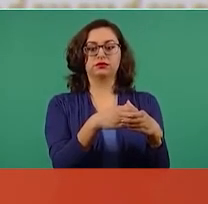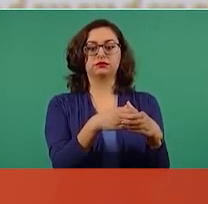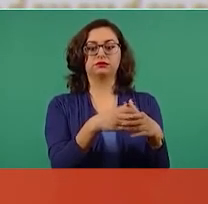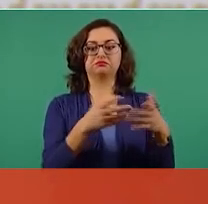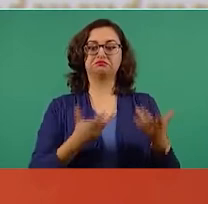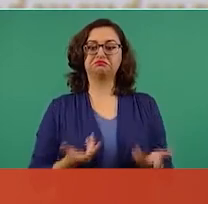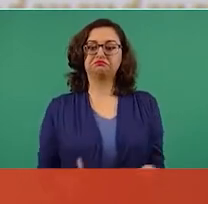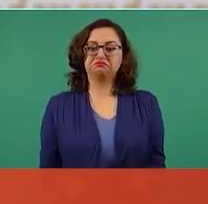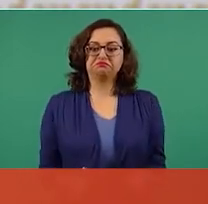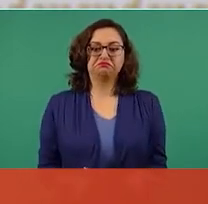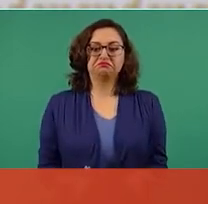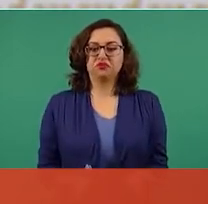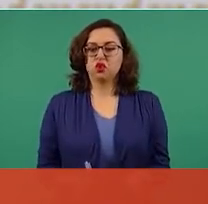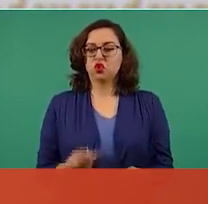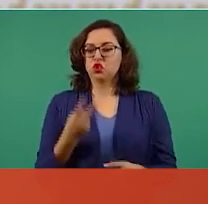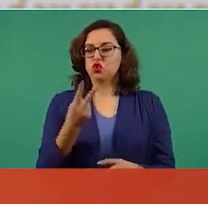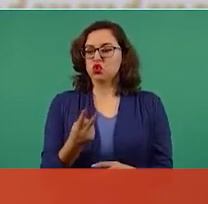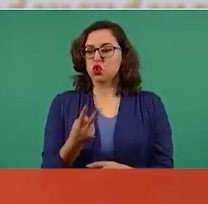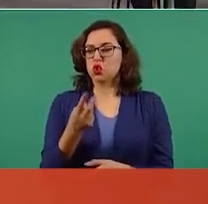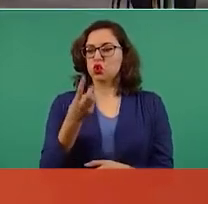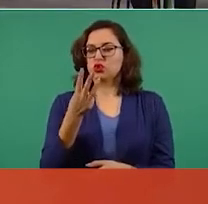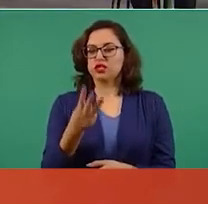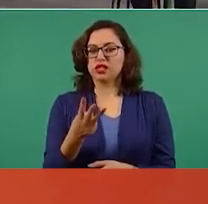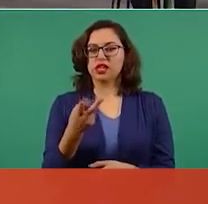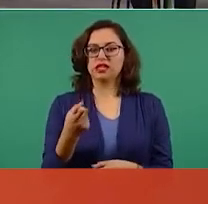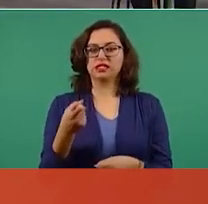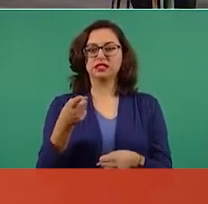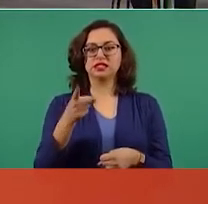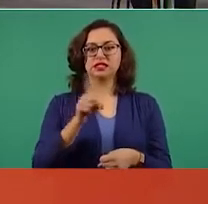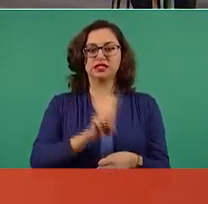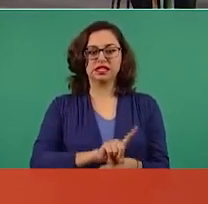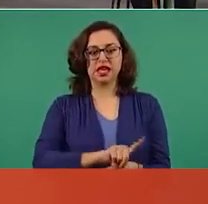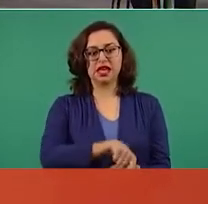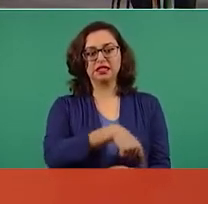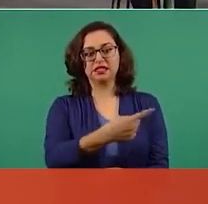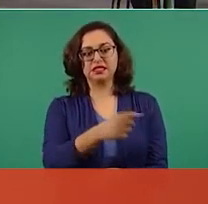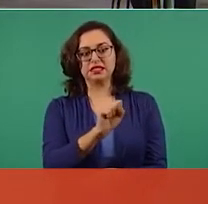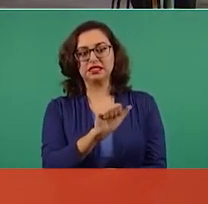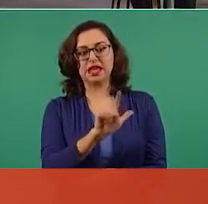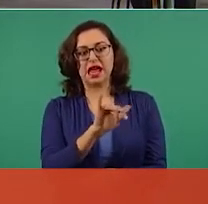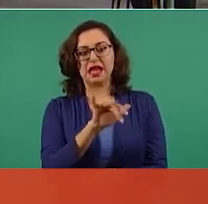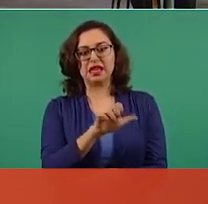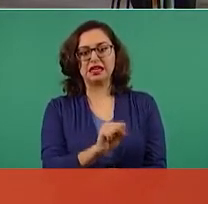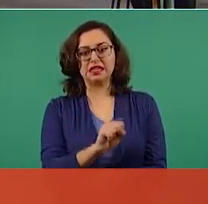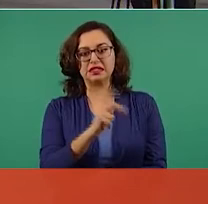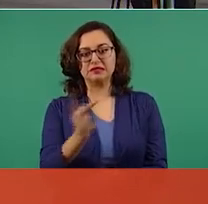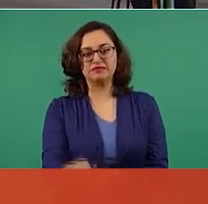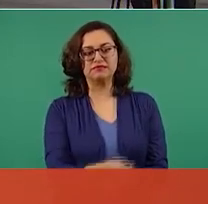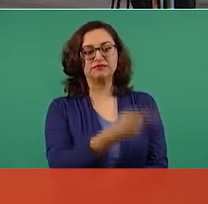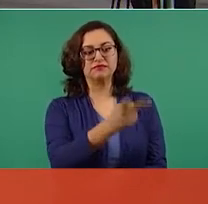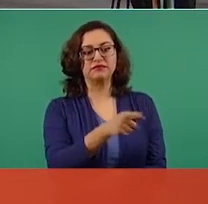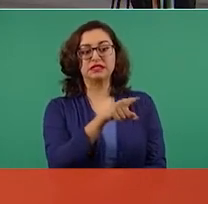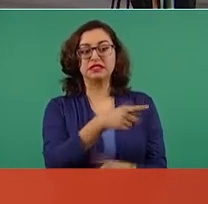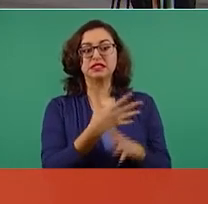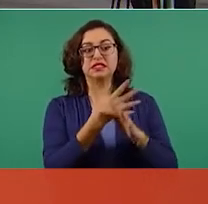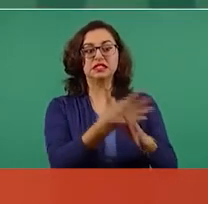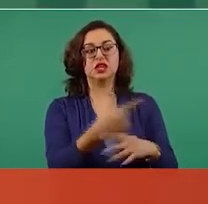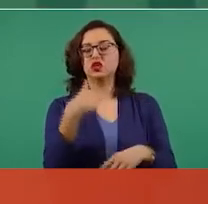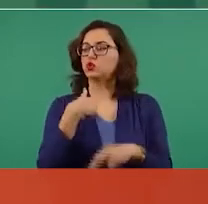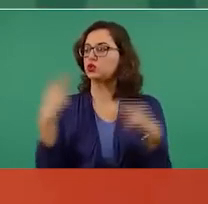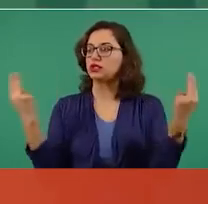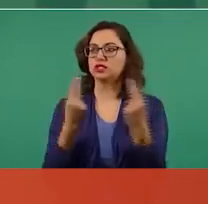Como a los 2, 3 días, 4 días, entrevistan a Salinas y dice: me tengo que hacer una cirugía plástica